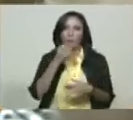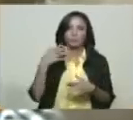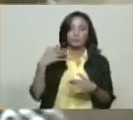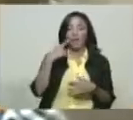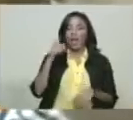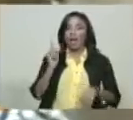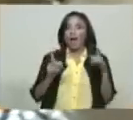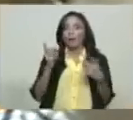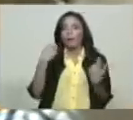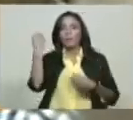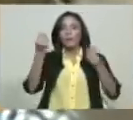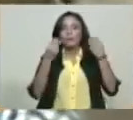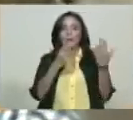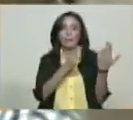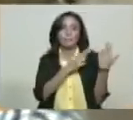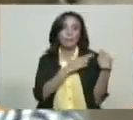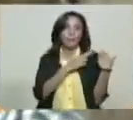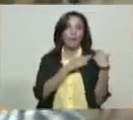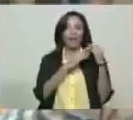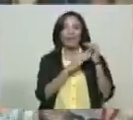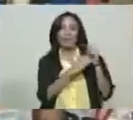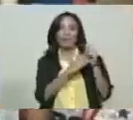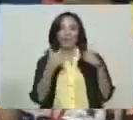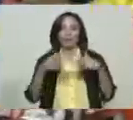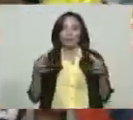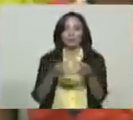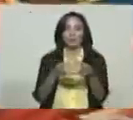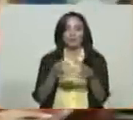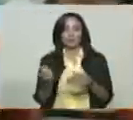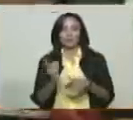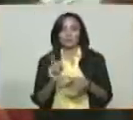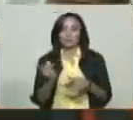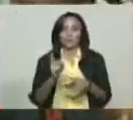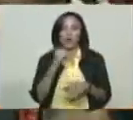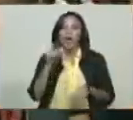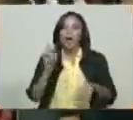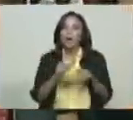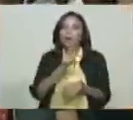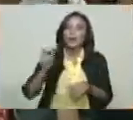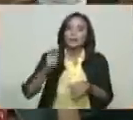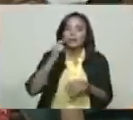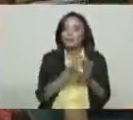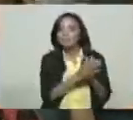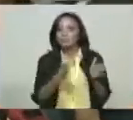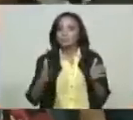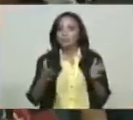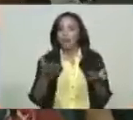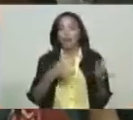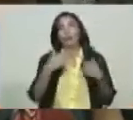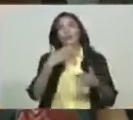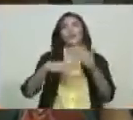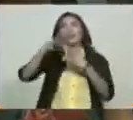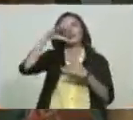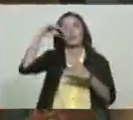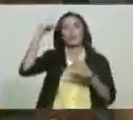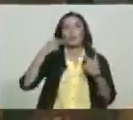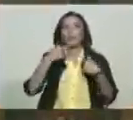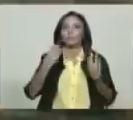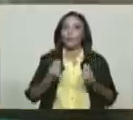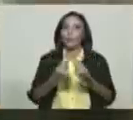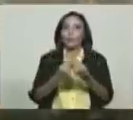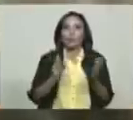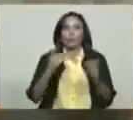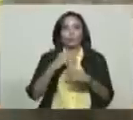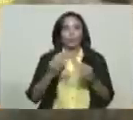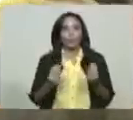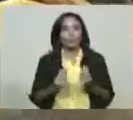considera que son los líderes predestinados y necesarios. Gracias a Dios, a la Virgen, que Dios me perdone,